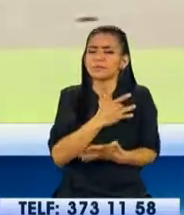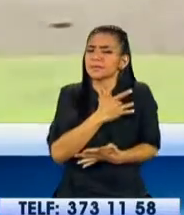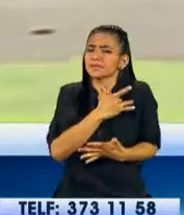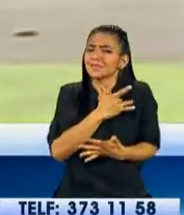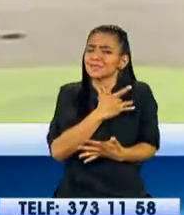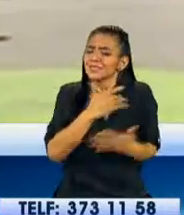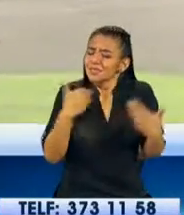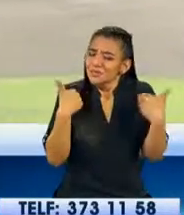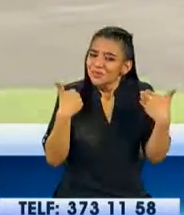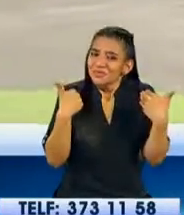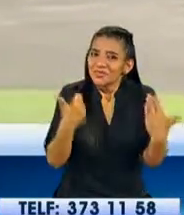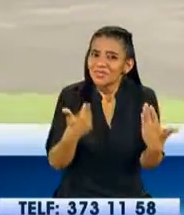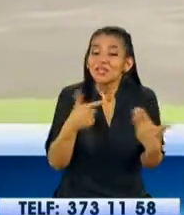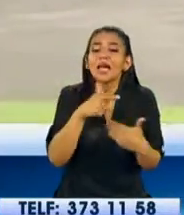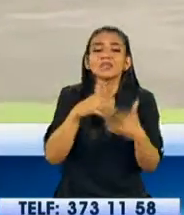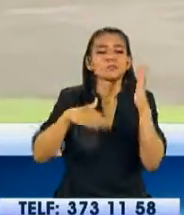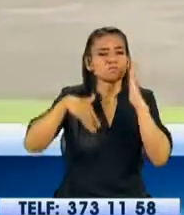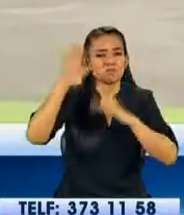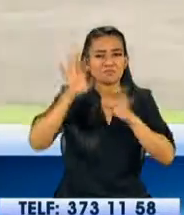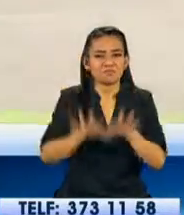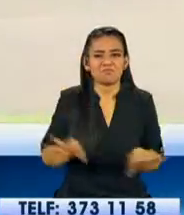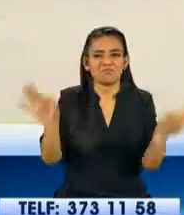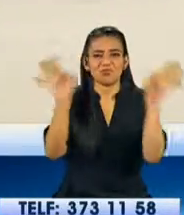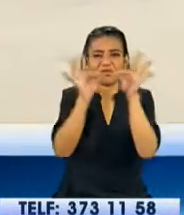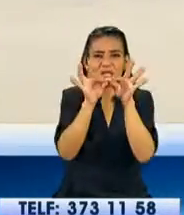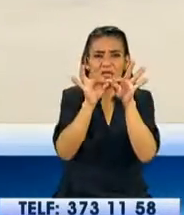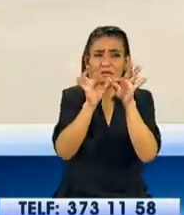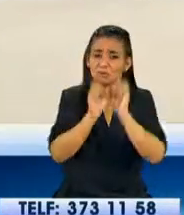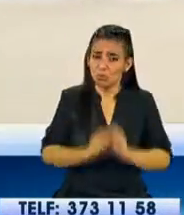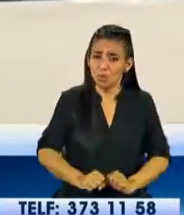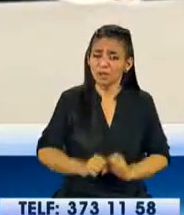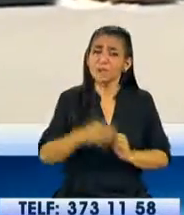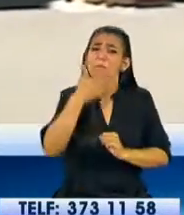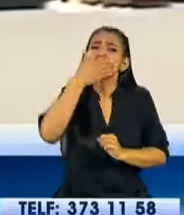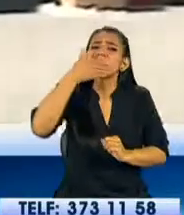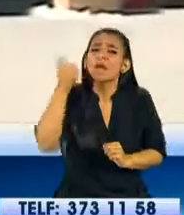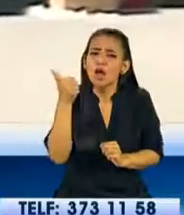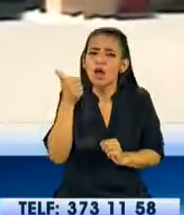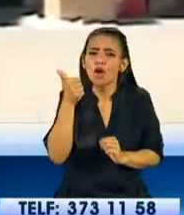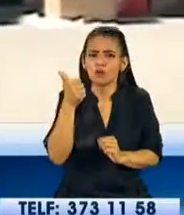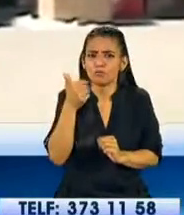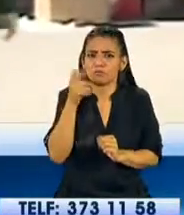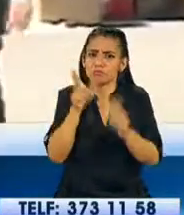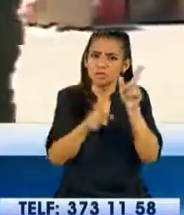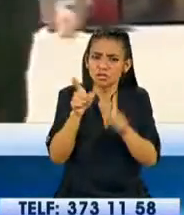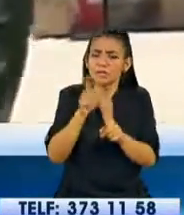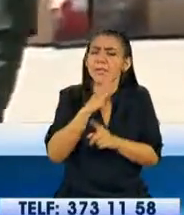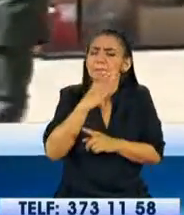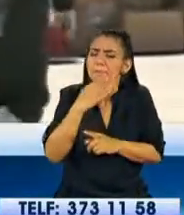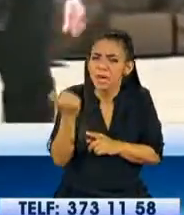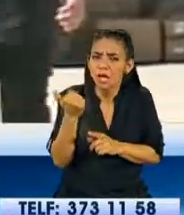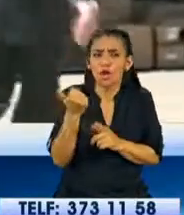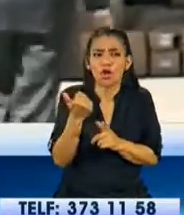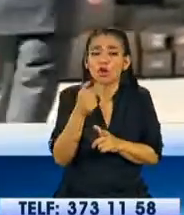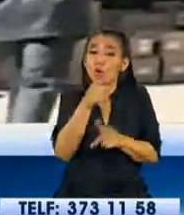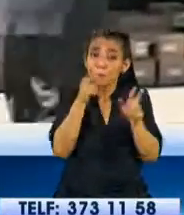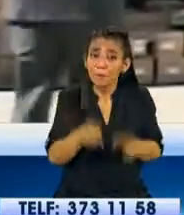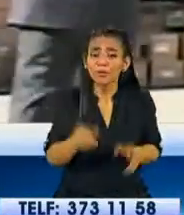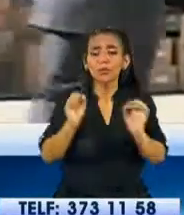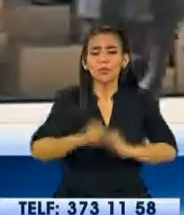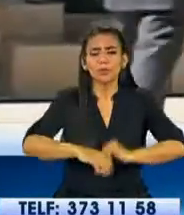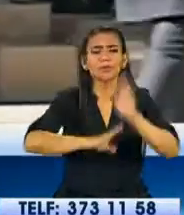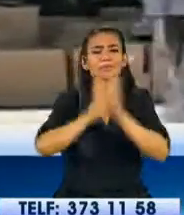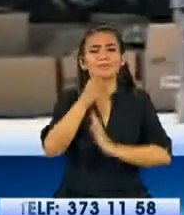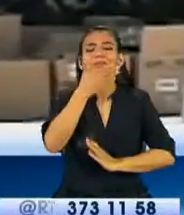el regocijarse y ser, planear cada vez ser mejores personas, mejores individuos, es lo más importante en esta época,